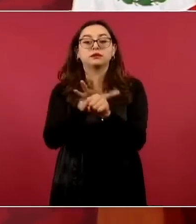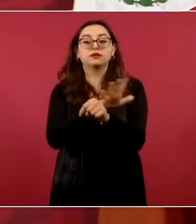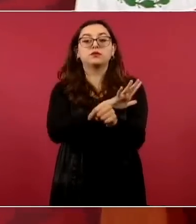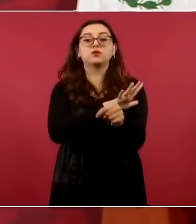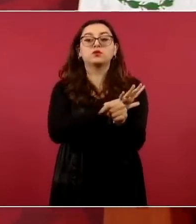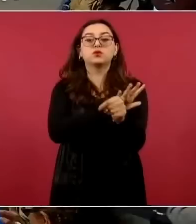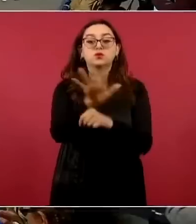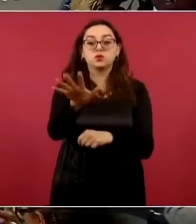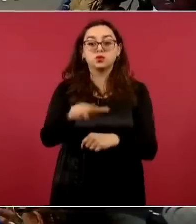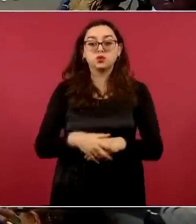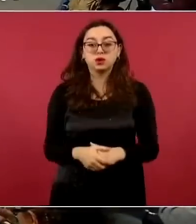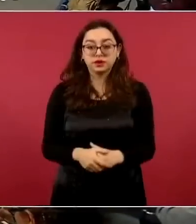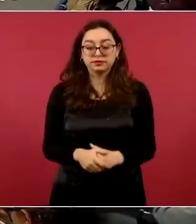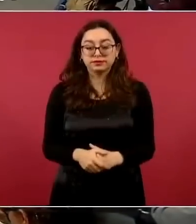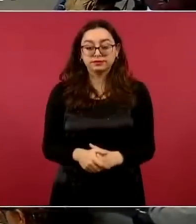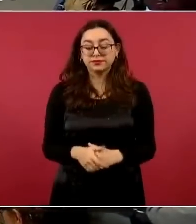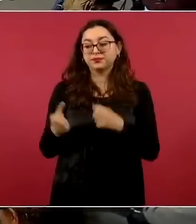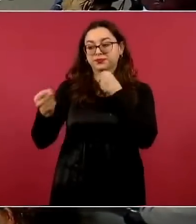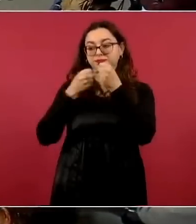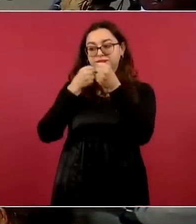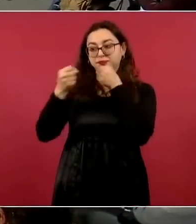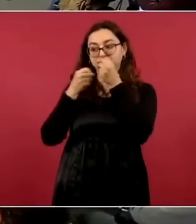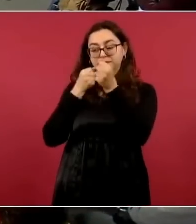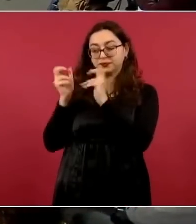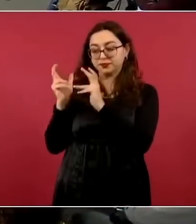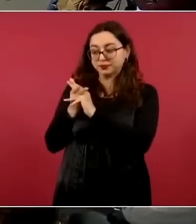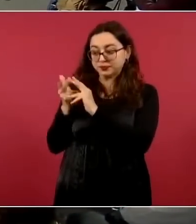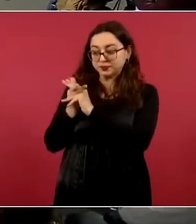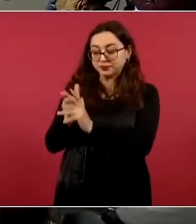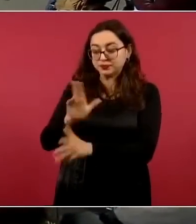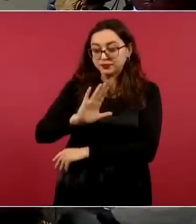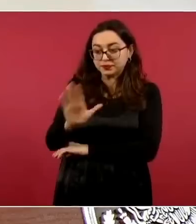la violencia a periodistas.